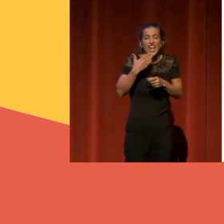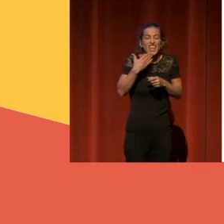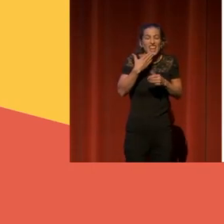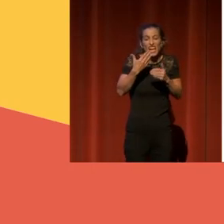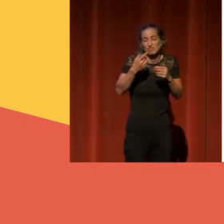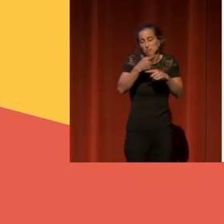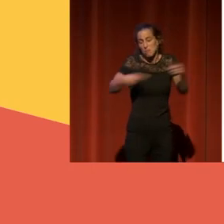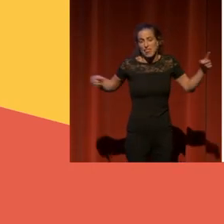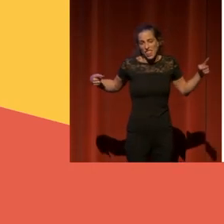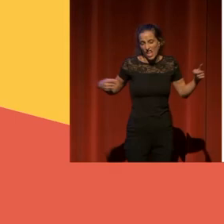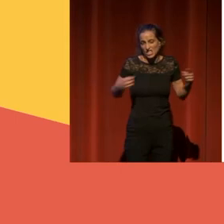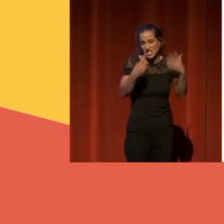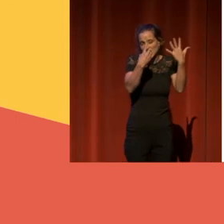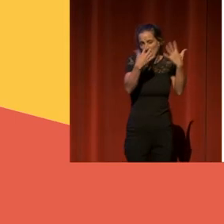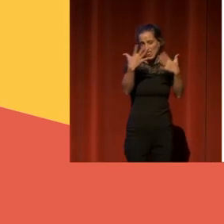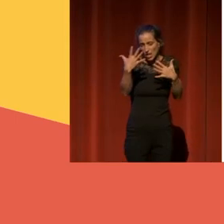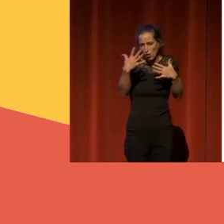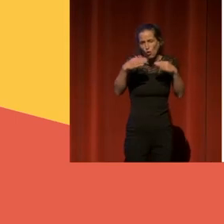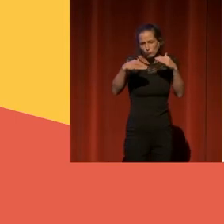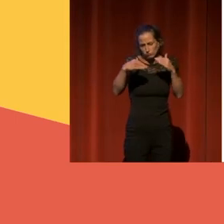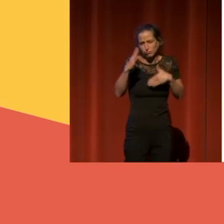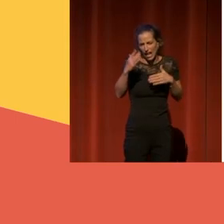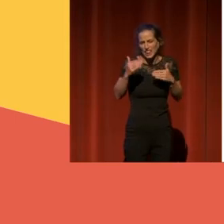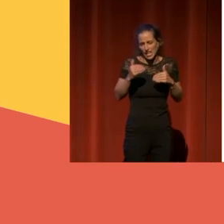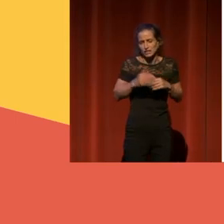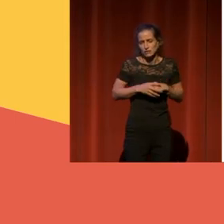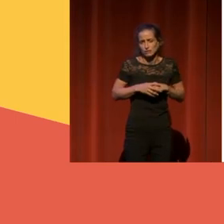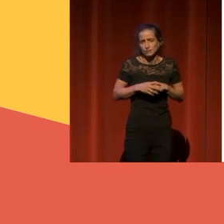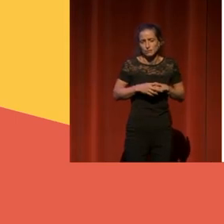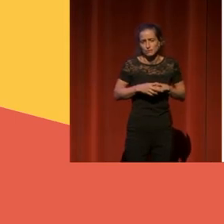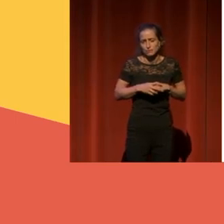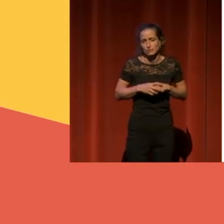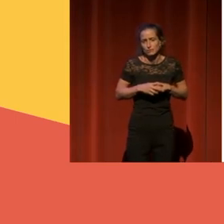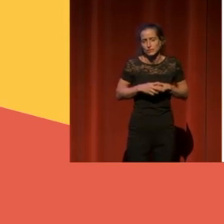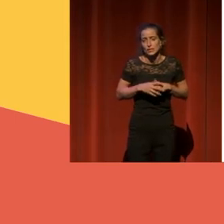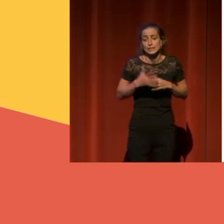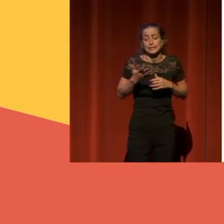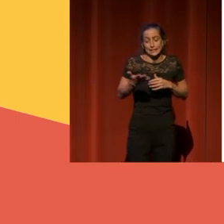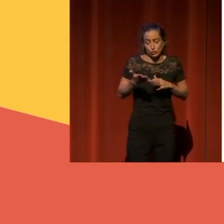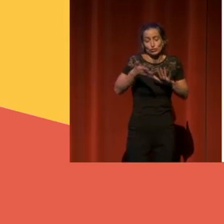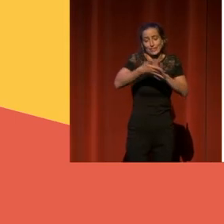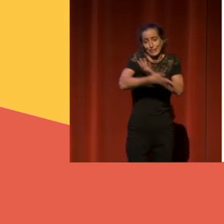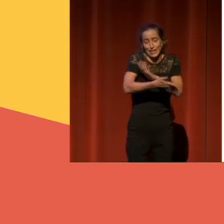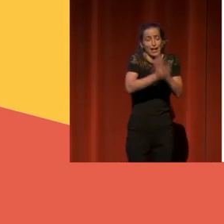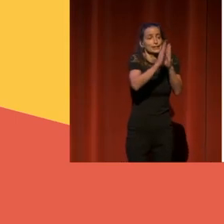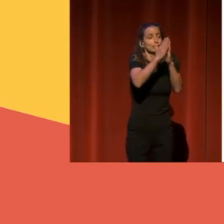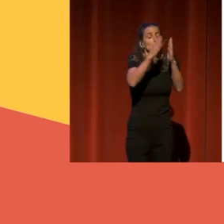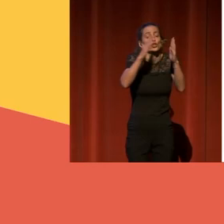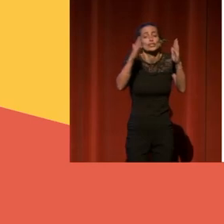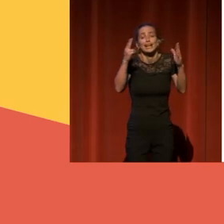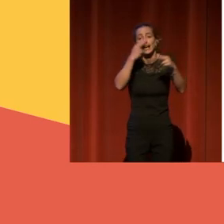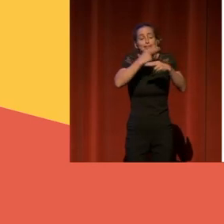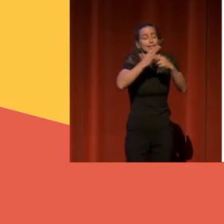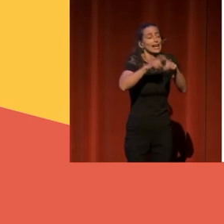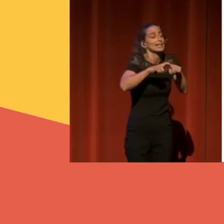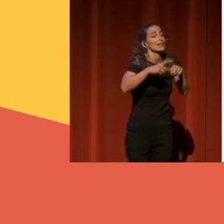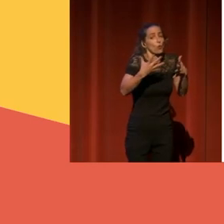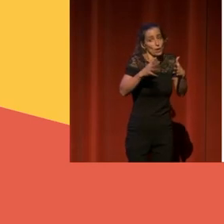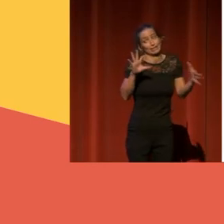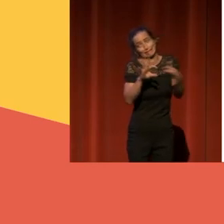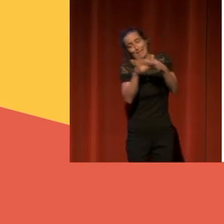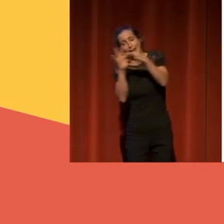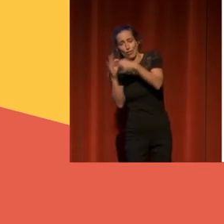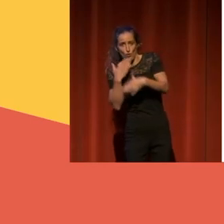años, alta. Entonces, eso explica algunas de las características de nuestras bibliotecas públicas municipales que